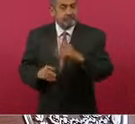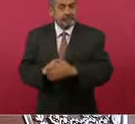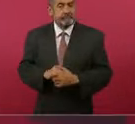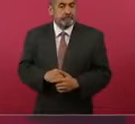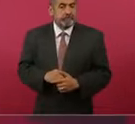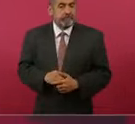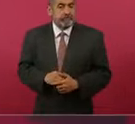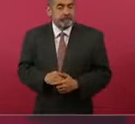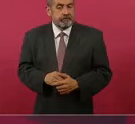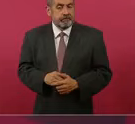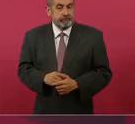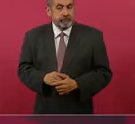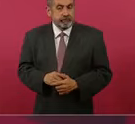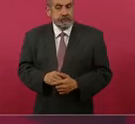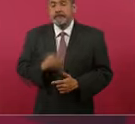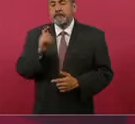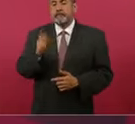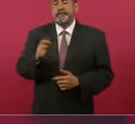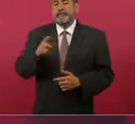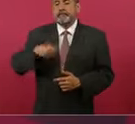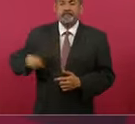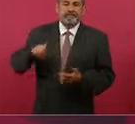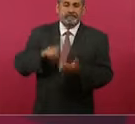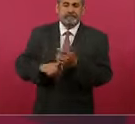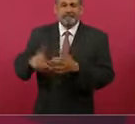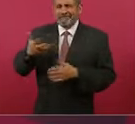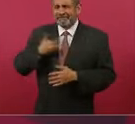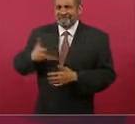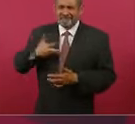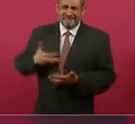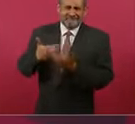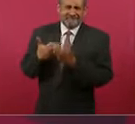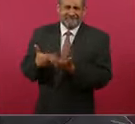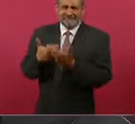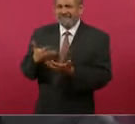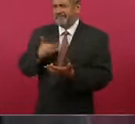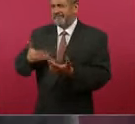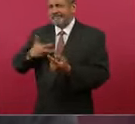Primero, que tiene muchos recursos.